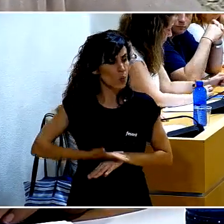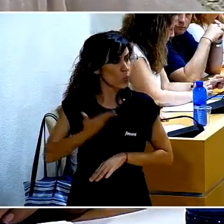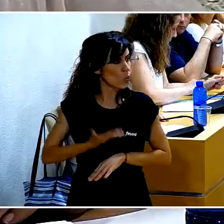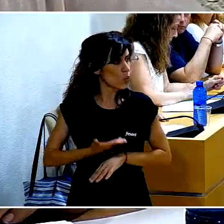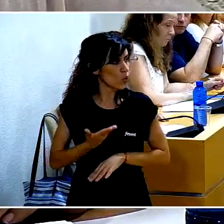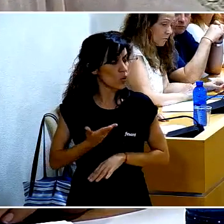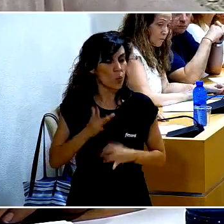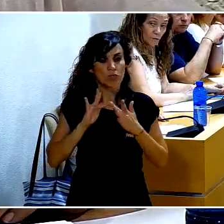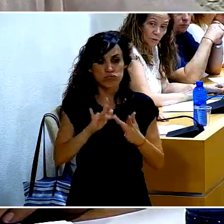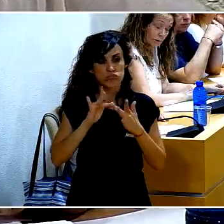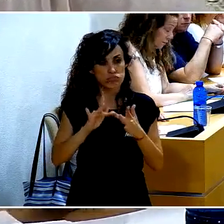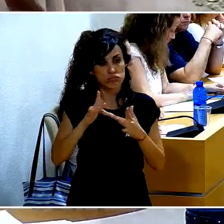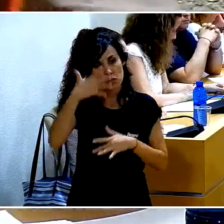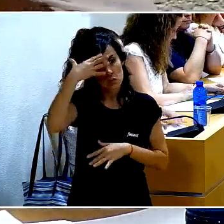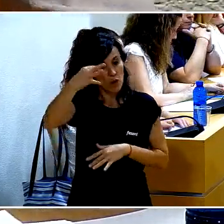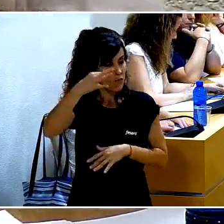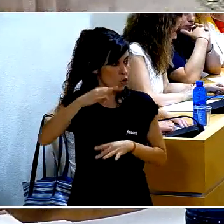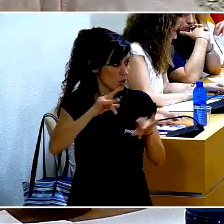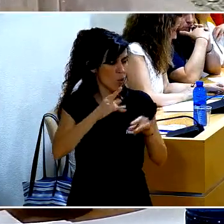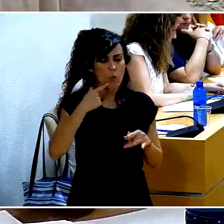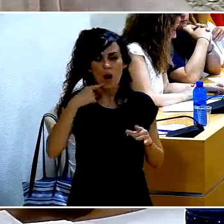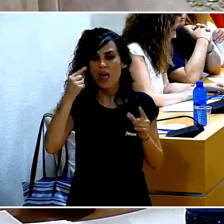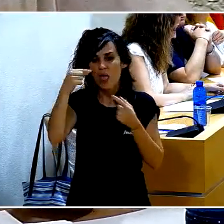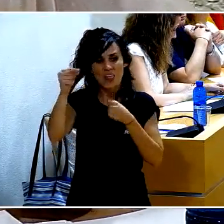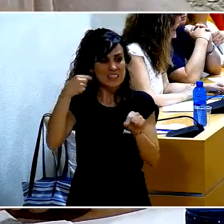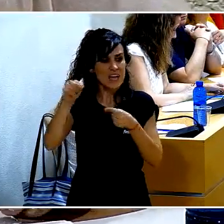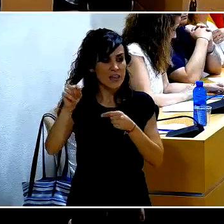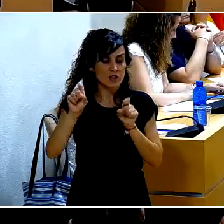con el pueblo saharaui. No queremos profundizar en los detalles